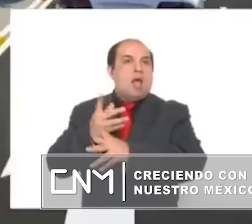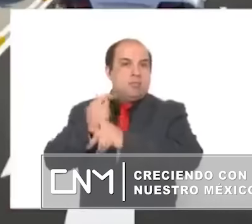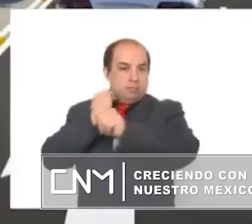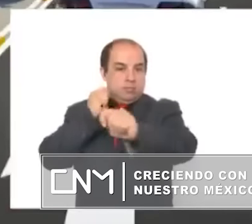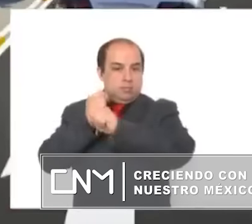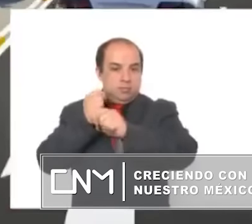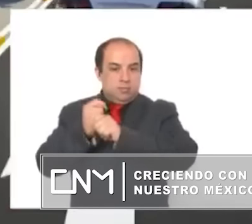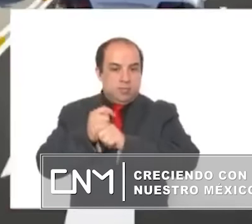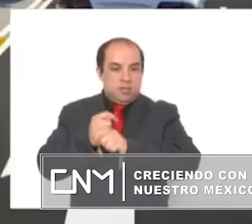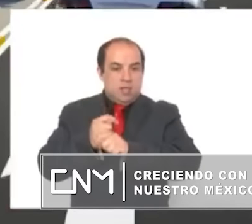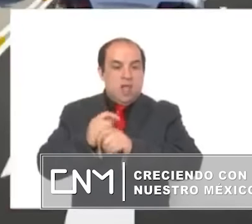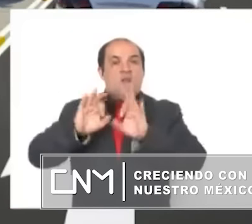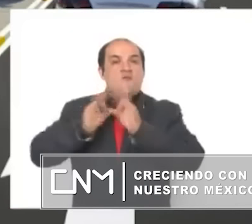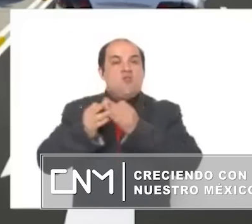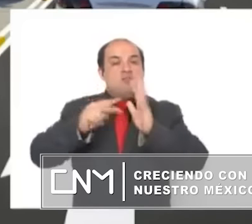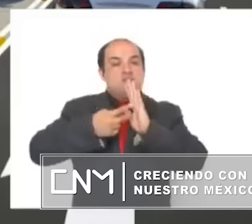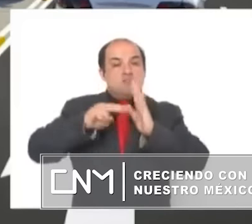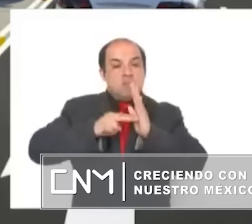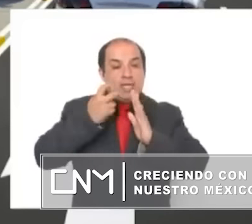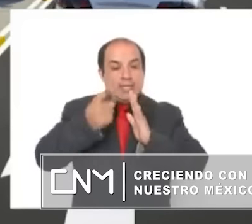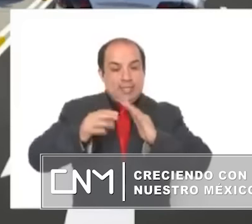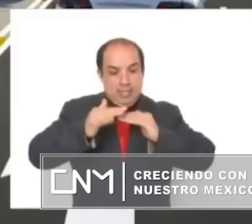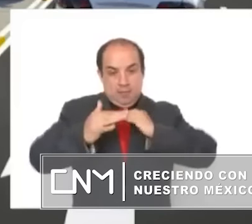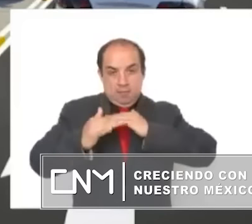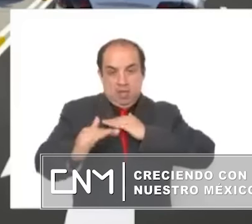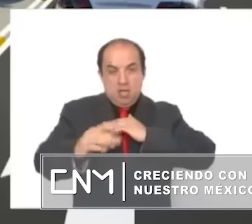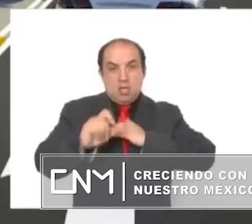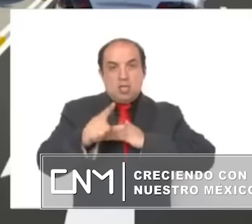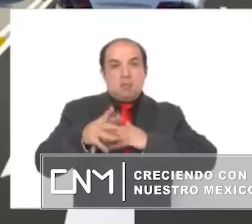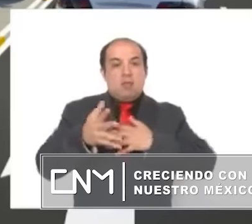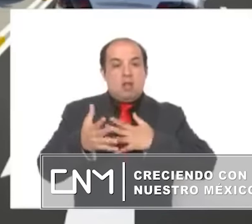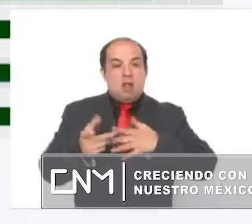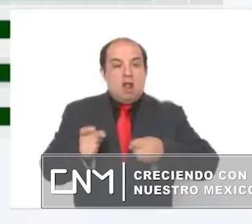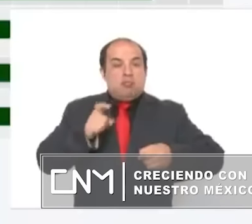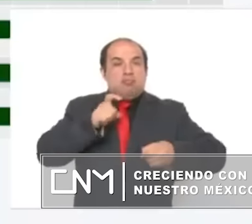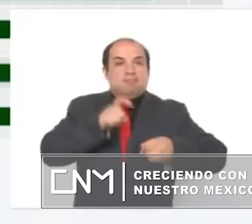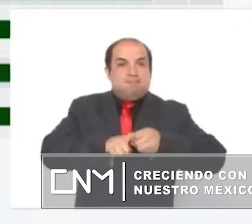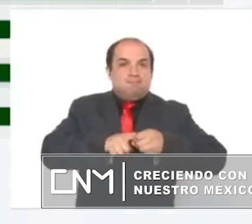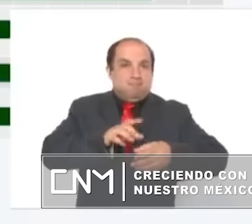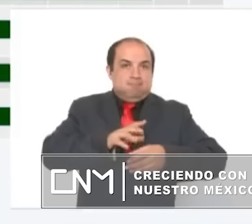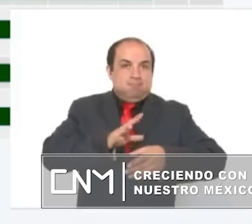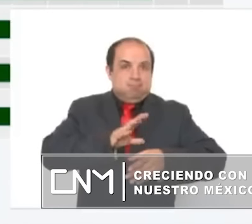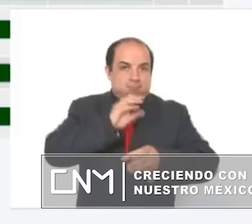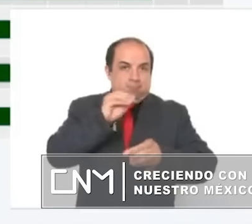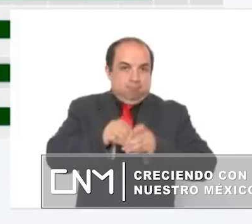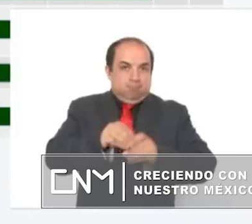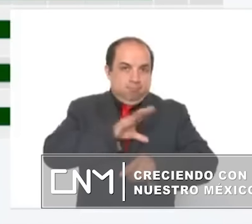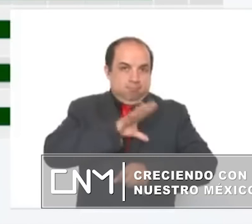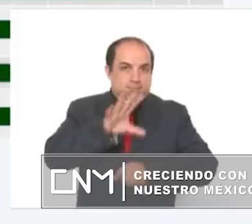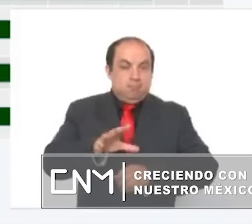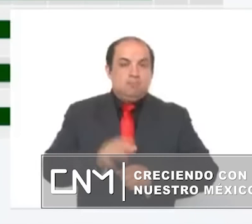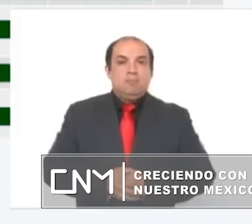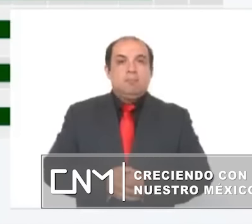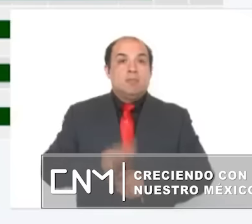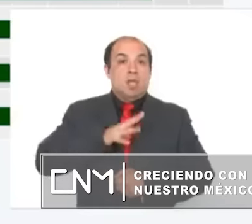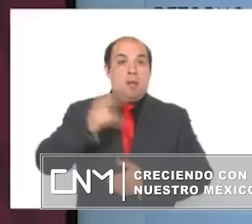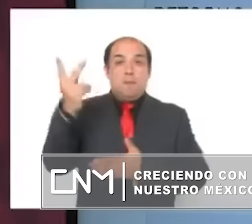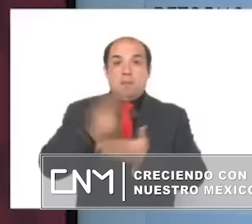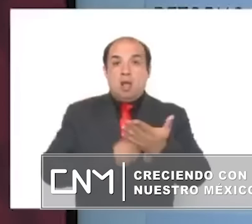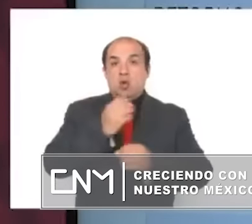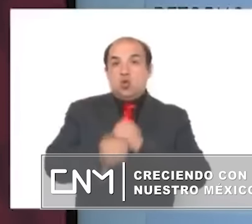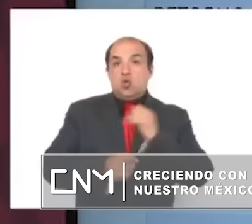el lenguaje arquitectónico del tipo de piso y la accesibilidad universal. La siguiente, aquí el programa de obra que se